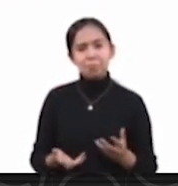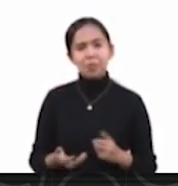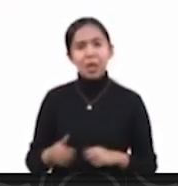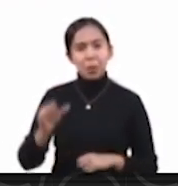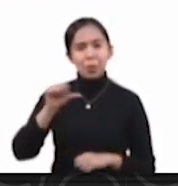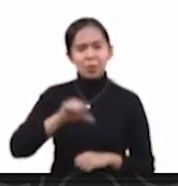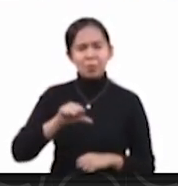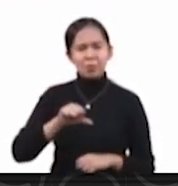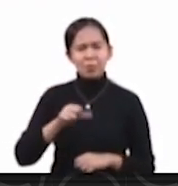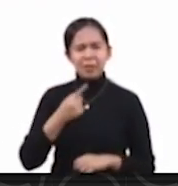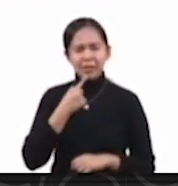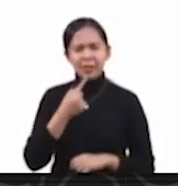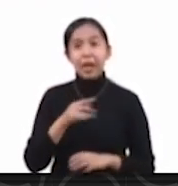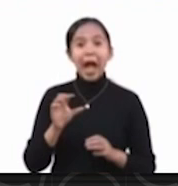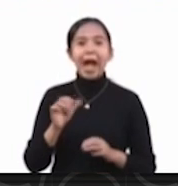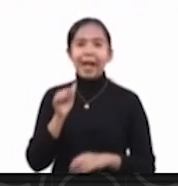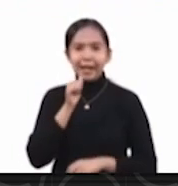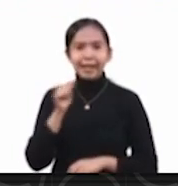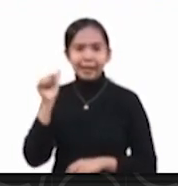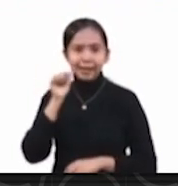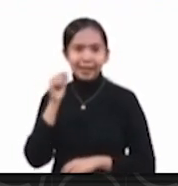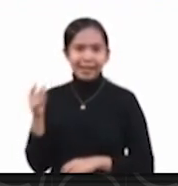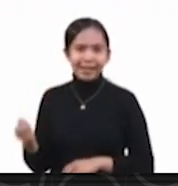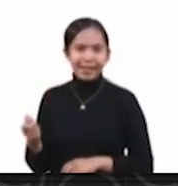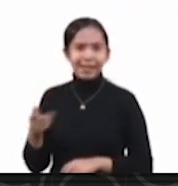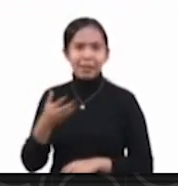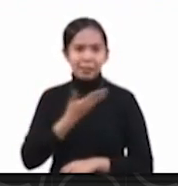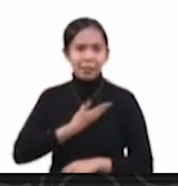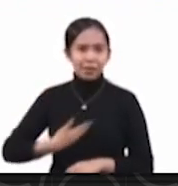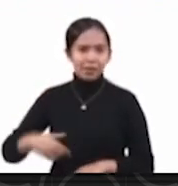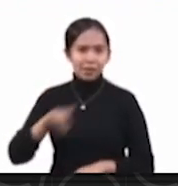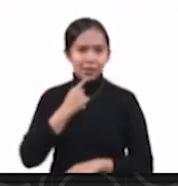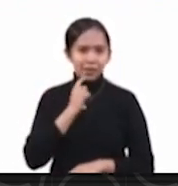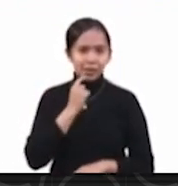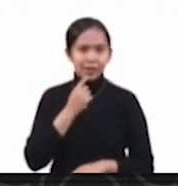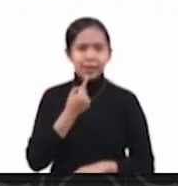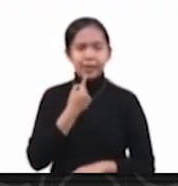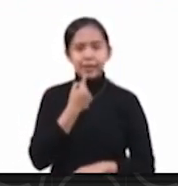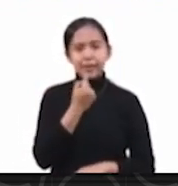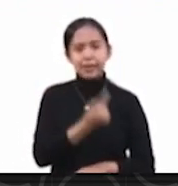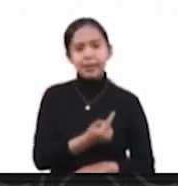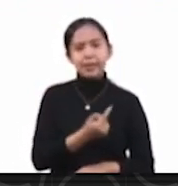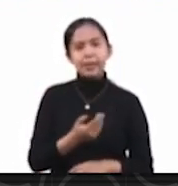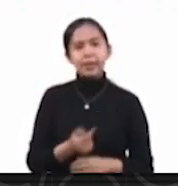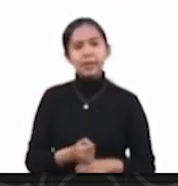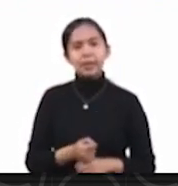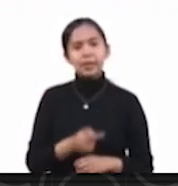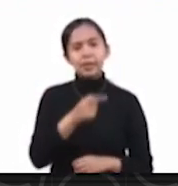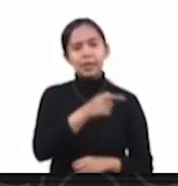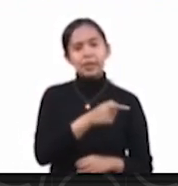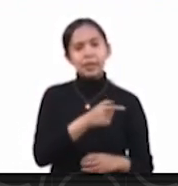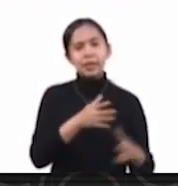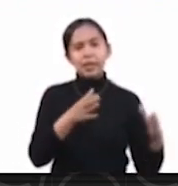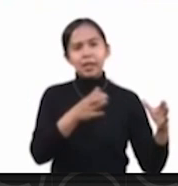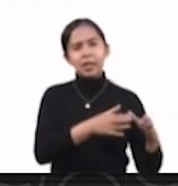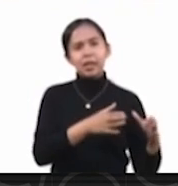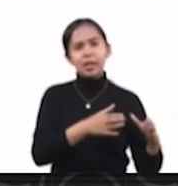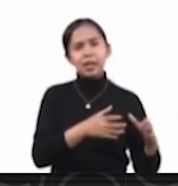Hoy lo dijo ayer, creo, el presidente de la República. O sea, quien encabeza esta manifestación es Claudio X González,